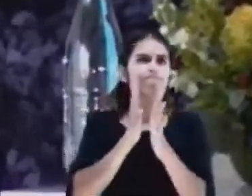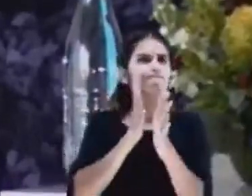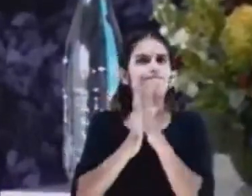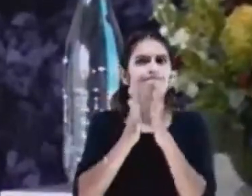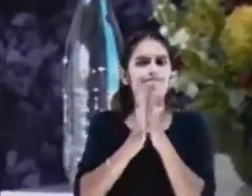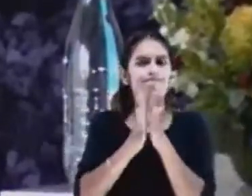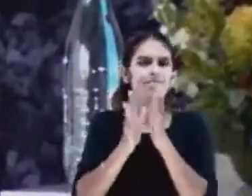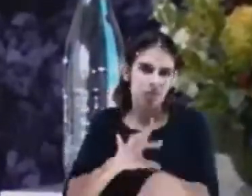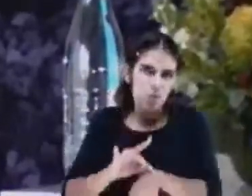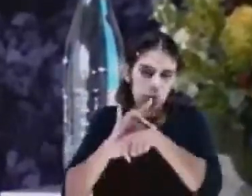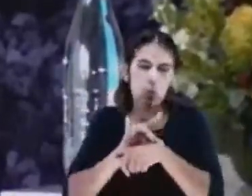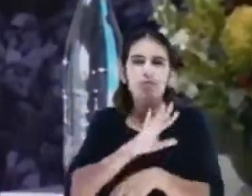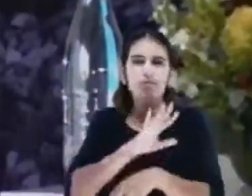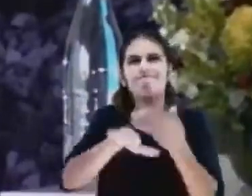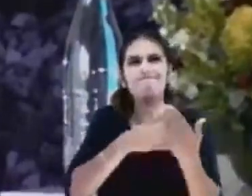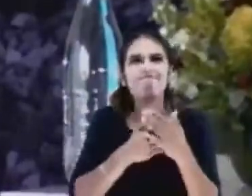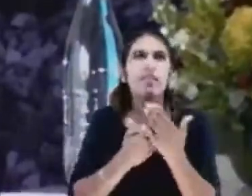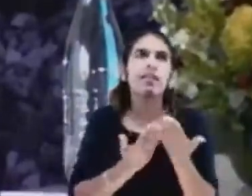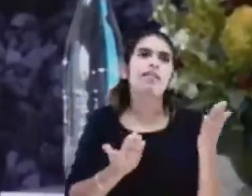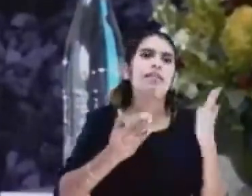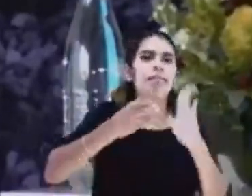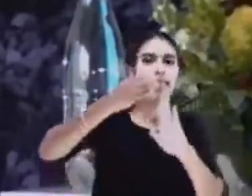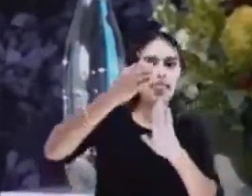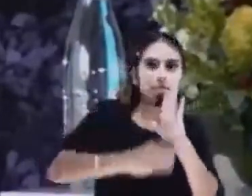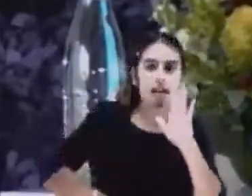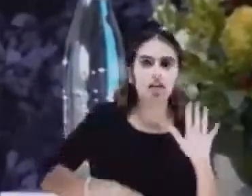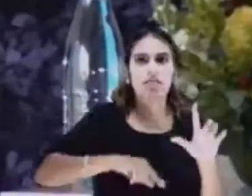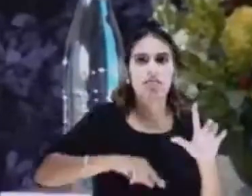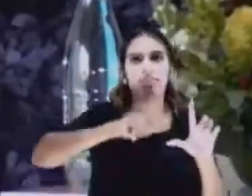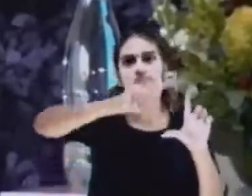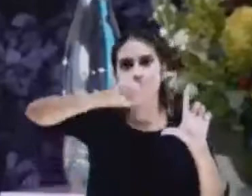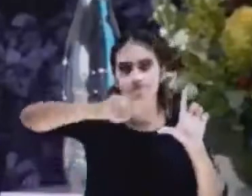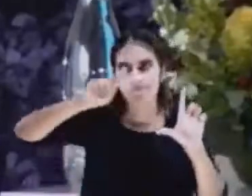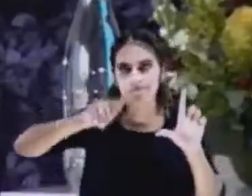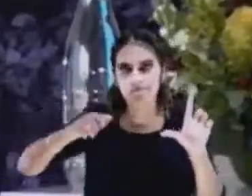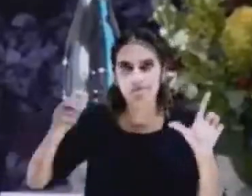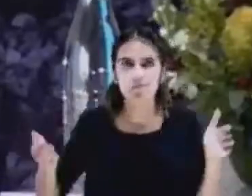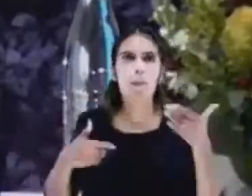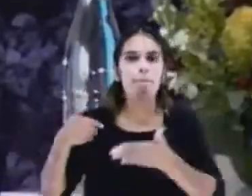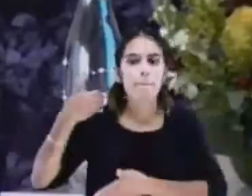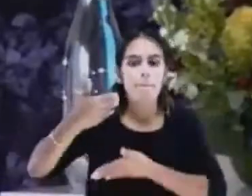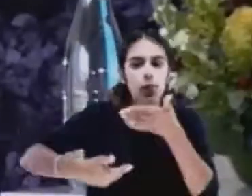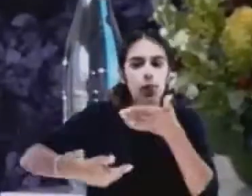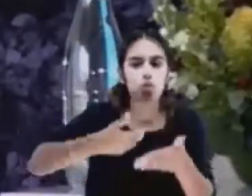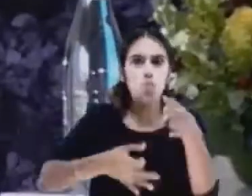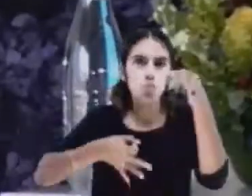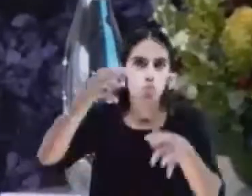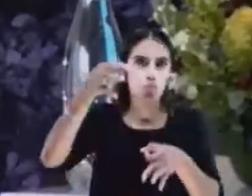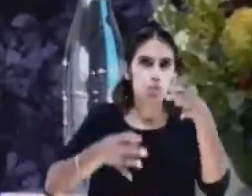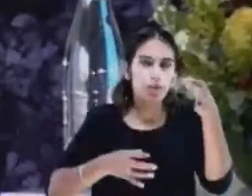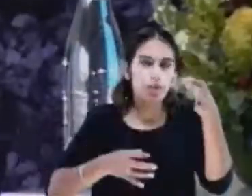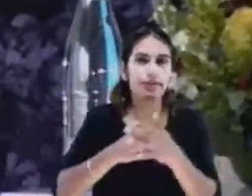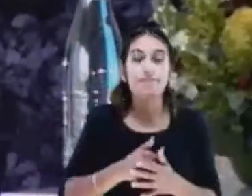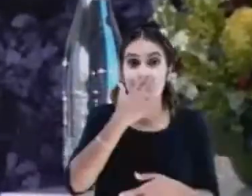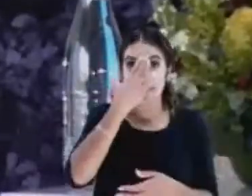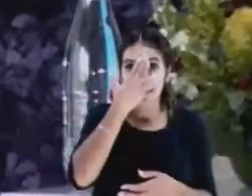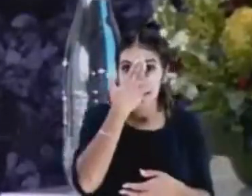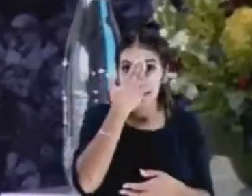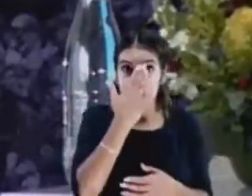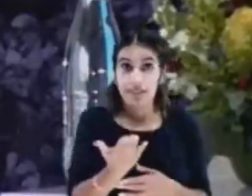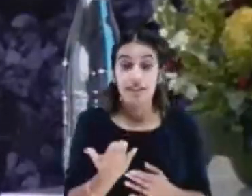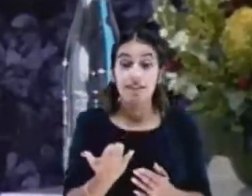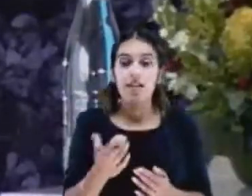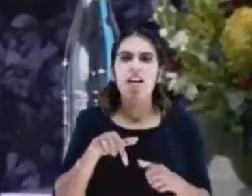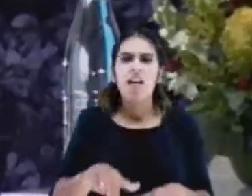los datos de las estadísticas de la cantidad de procesos judiciales que tienen acordémonos que la función de las es